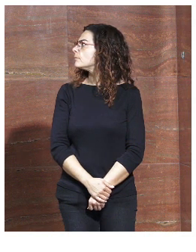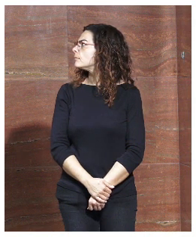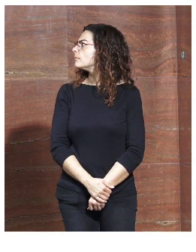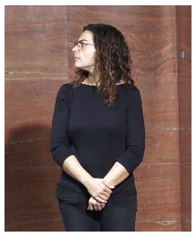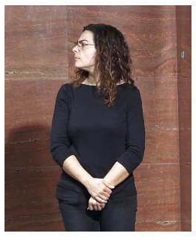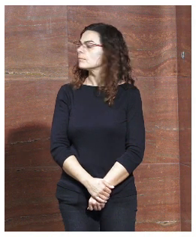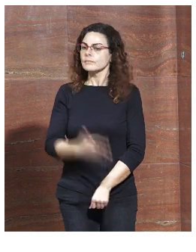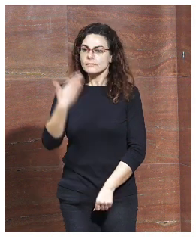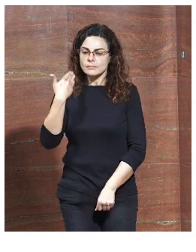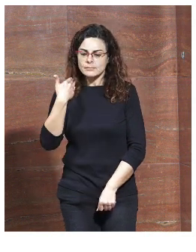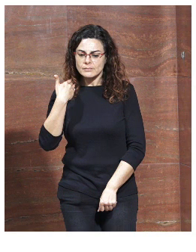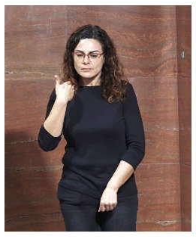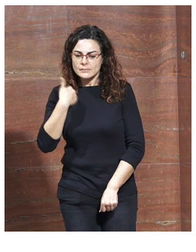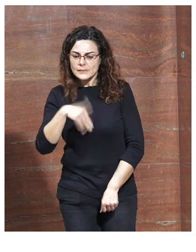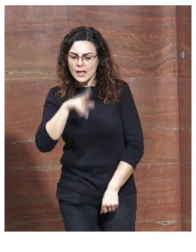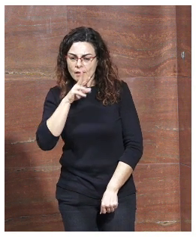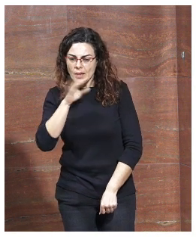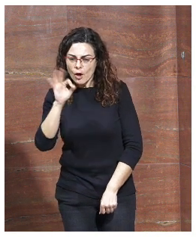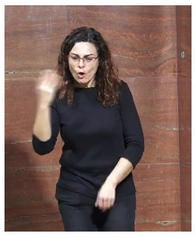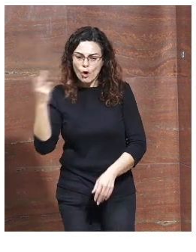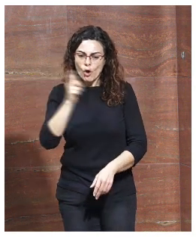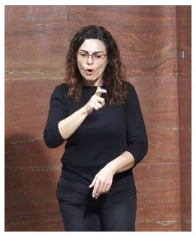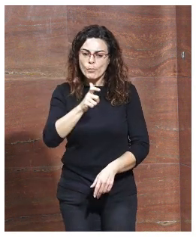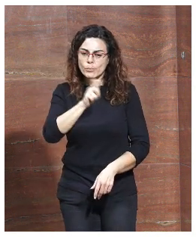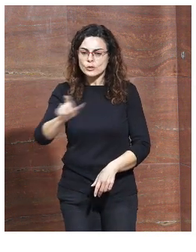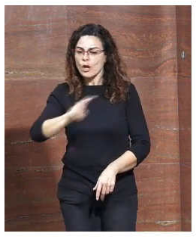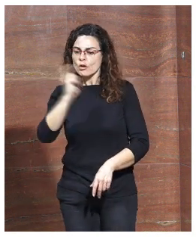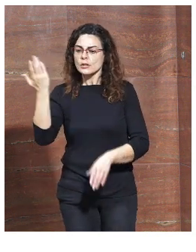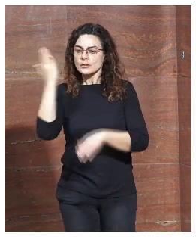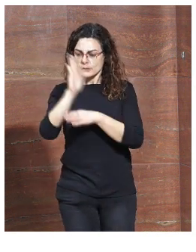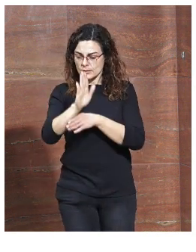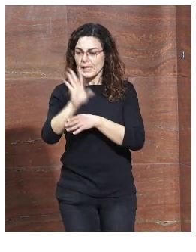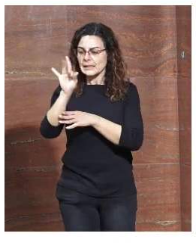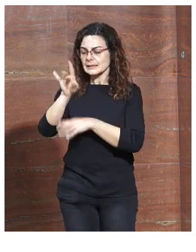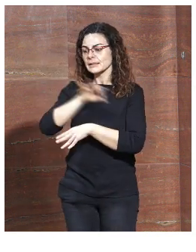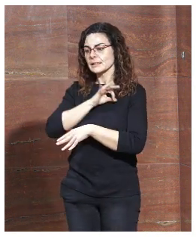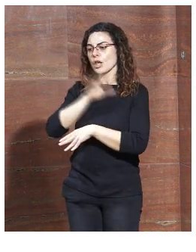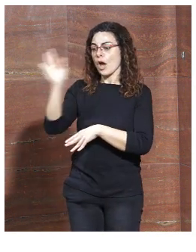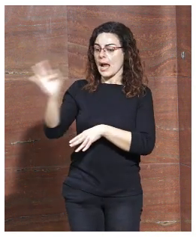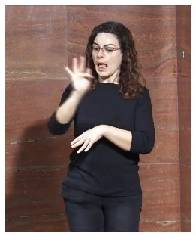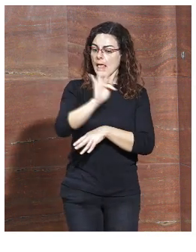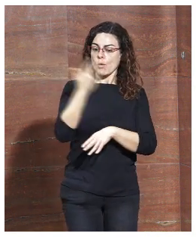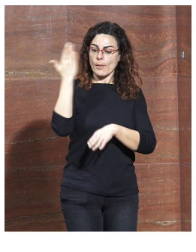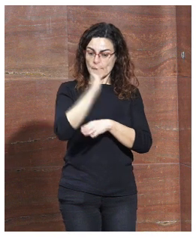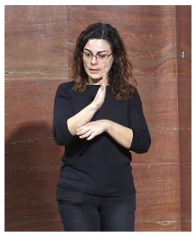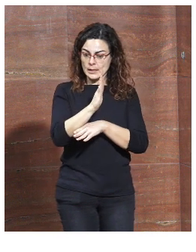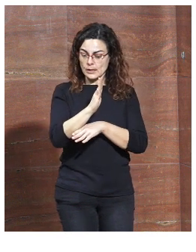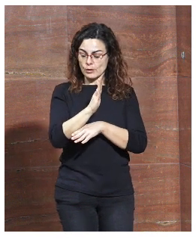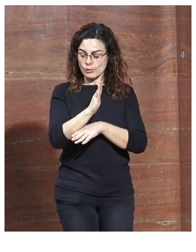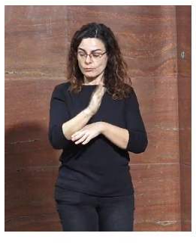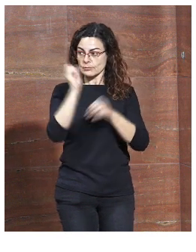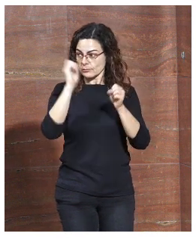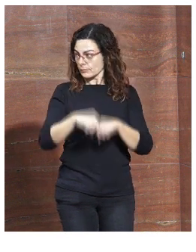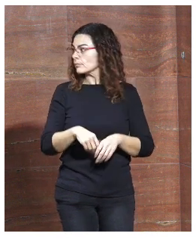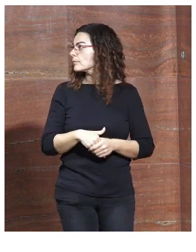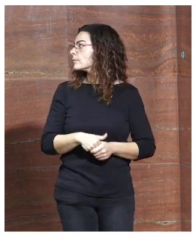¿Me toca hablar o no sé si van a presentar a las otras ponentes antes? Sí, doña Victoria, voy a presentar a cada una cuando su turno de palabra.